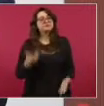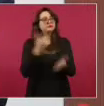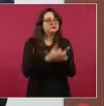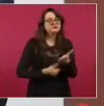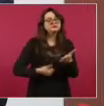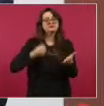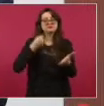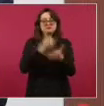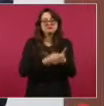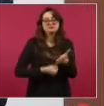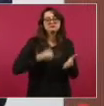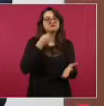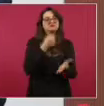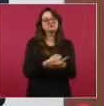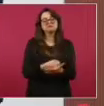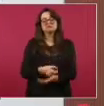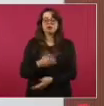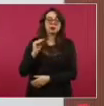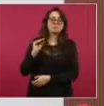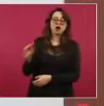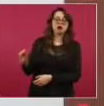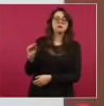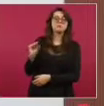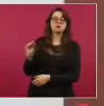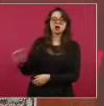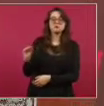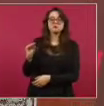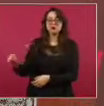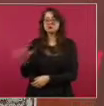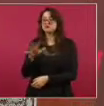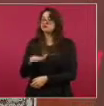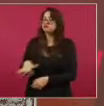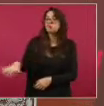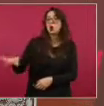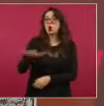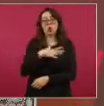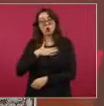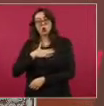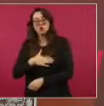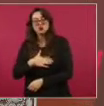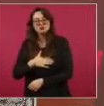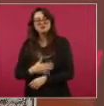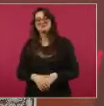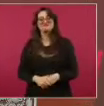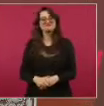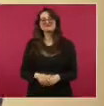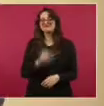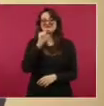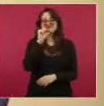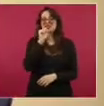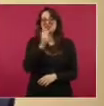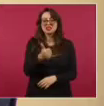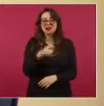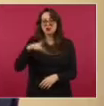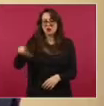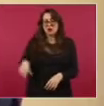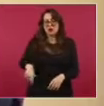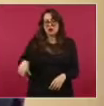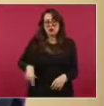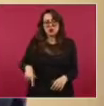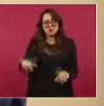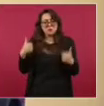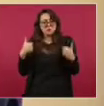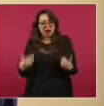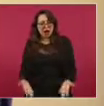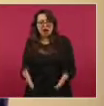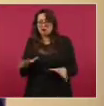social. El gobierno era un simple comité al servicio de una minoría rapaz, al